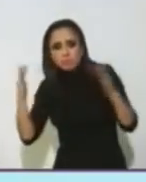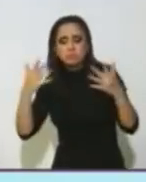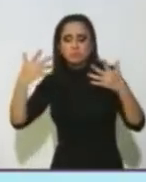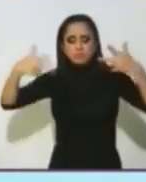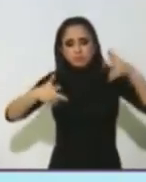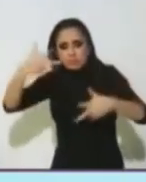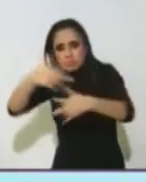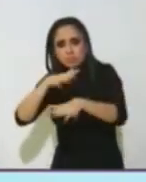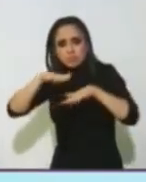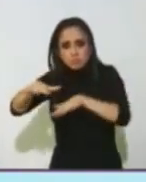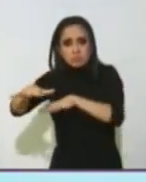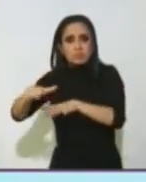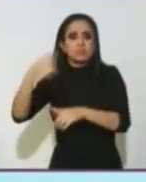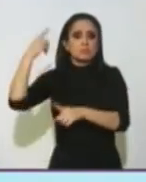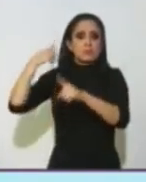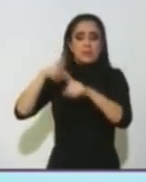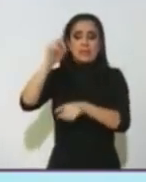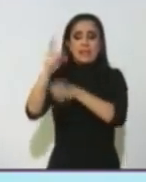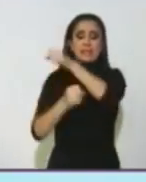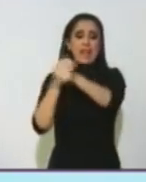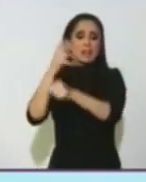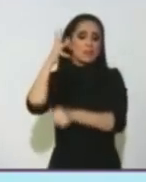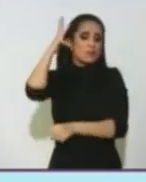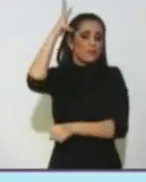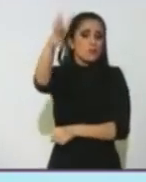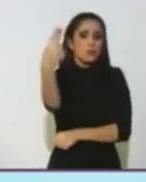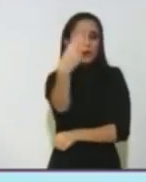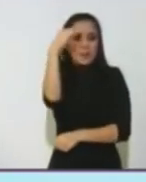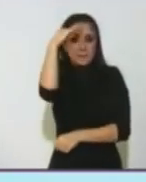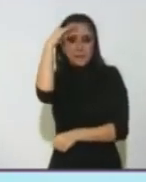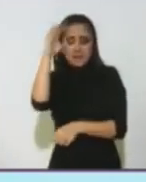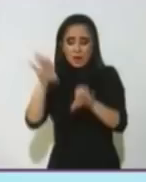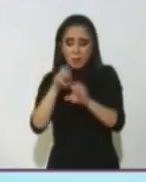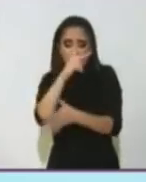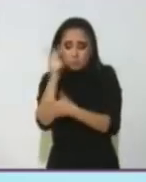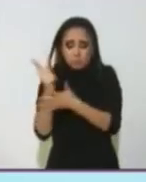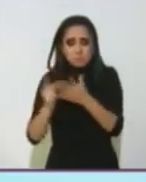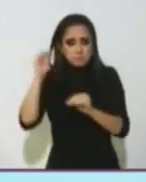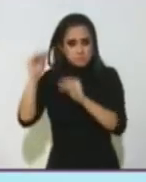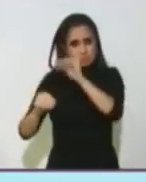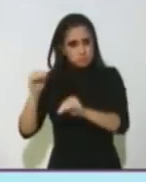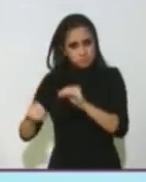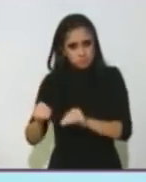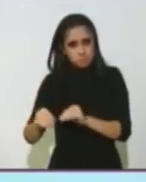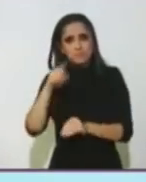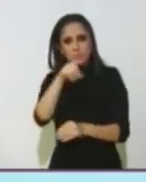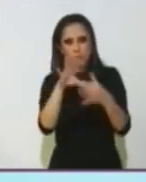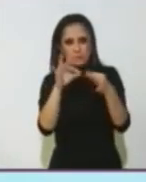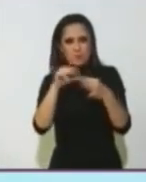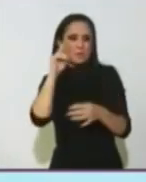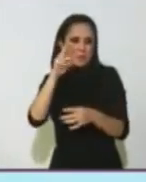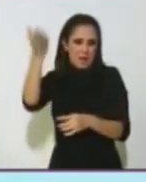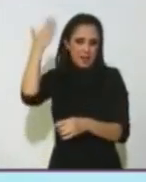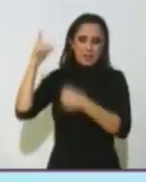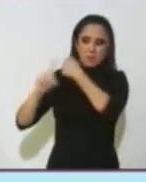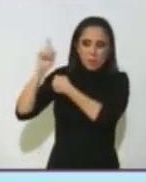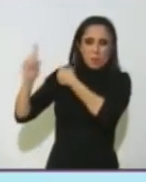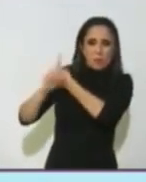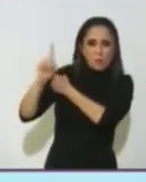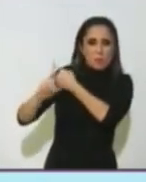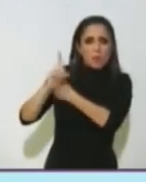a largo plazo 30 años por lo menos y efectivamente lo que hoy estamos viviendo a lo que te refieres ese caos es parte de las